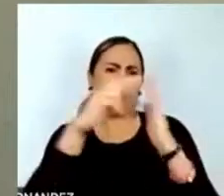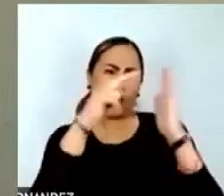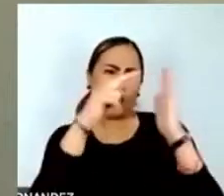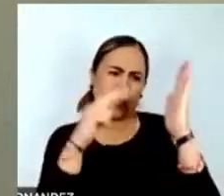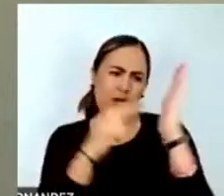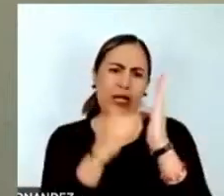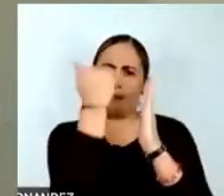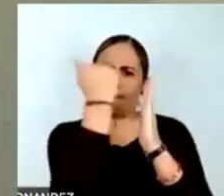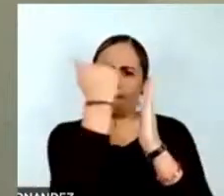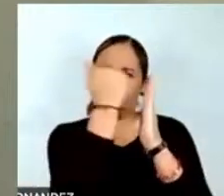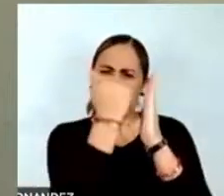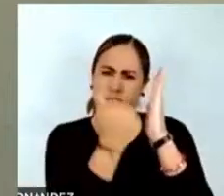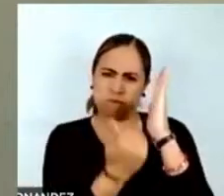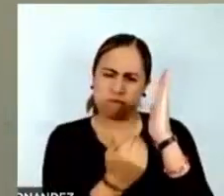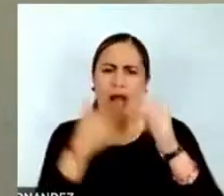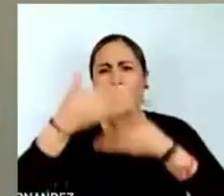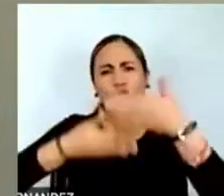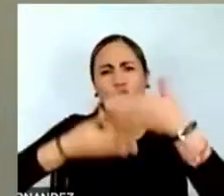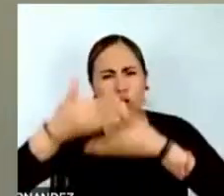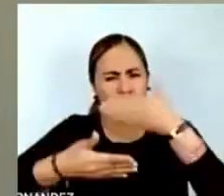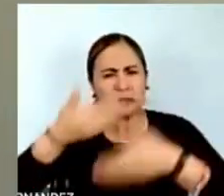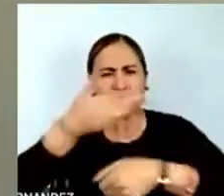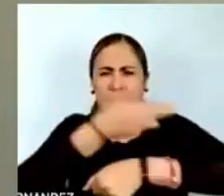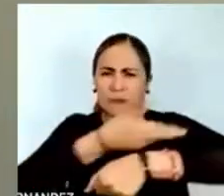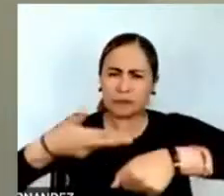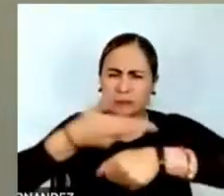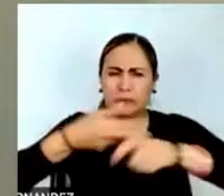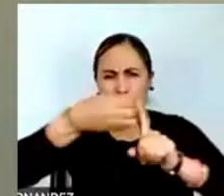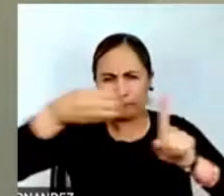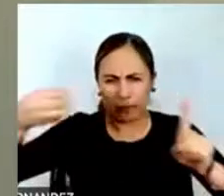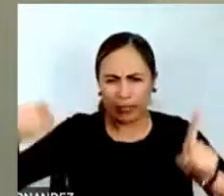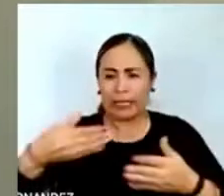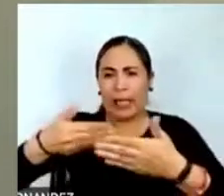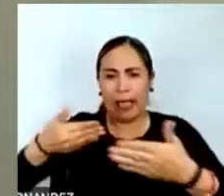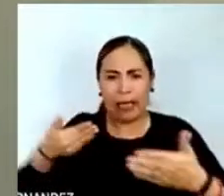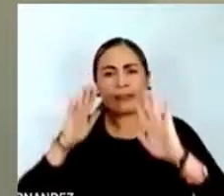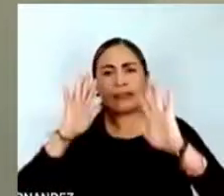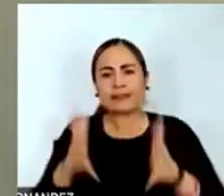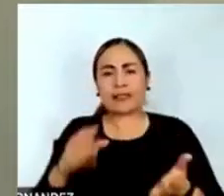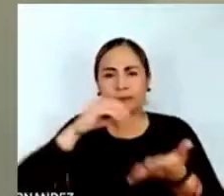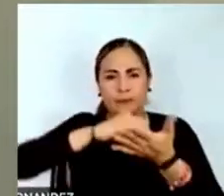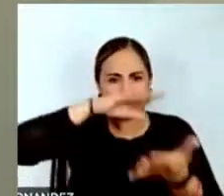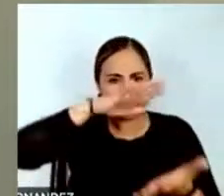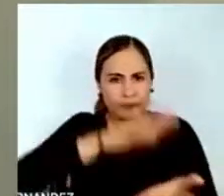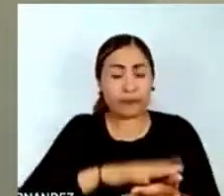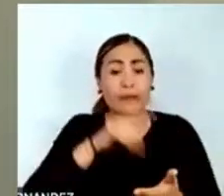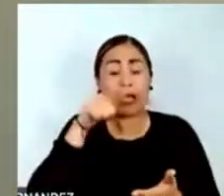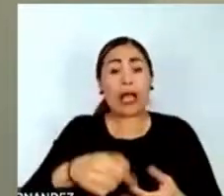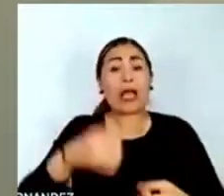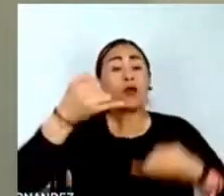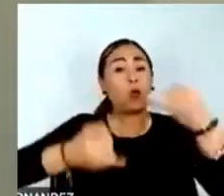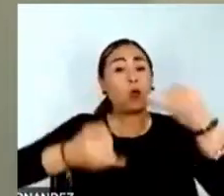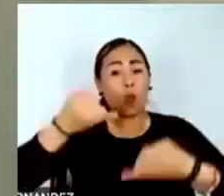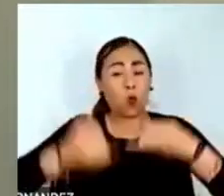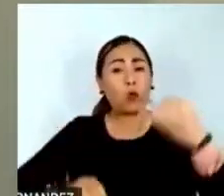debido proceso que estén previamente establecidas. Y en esa medida los juicios políticos